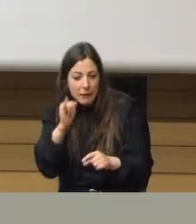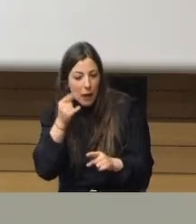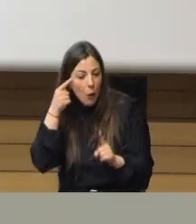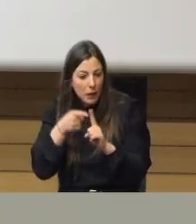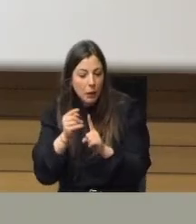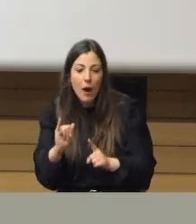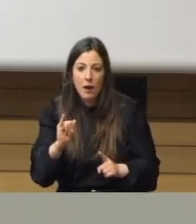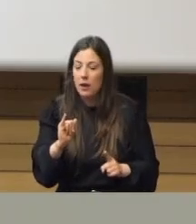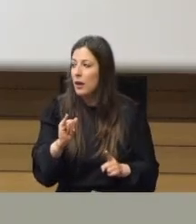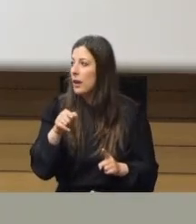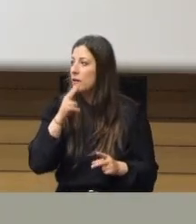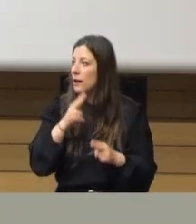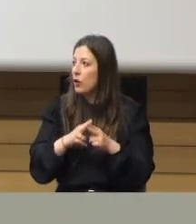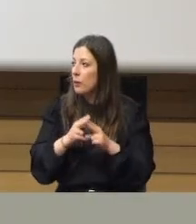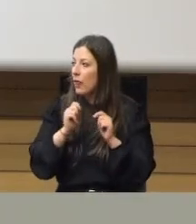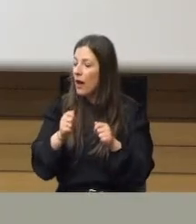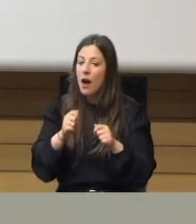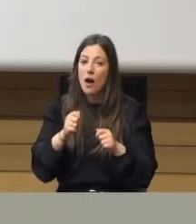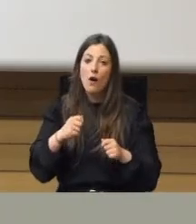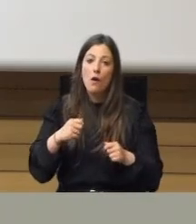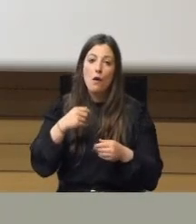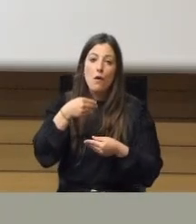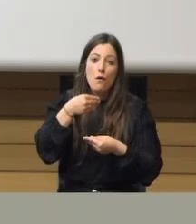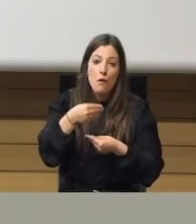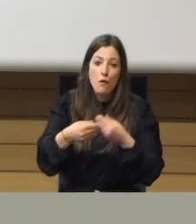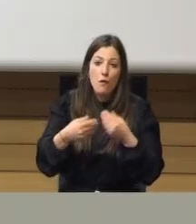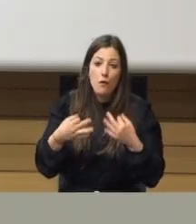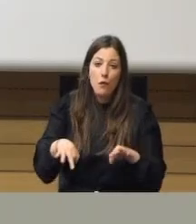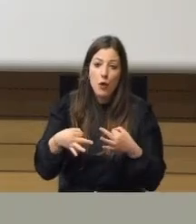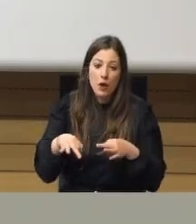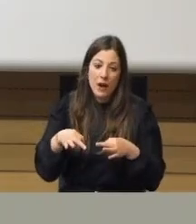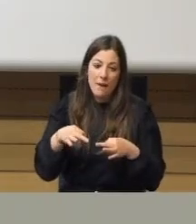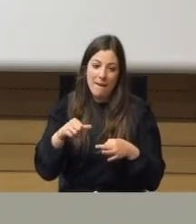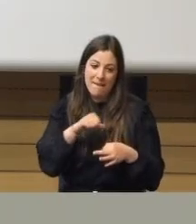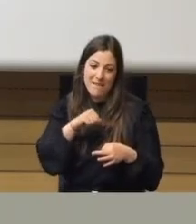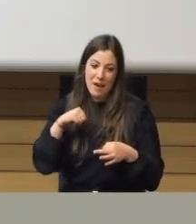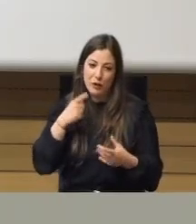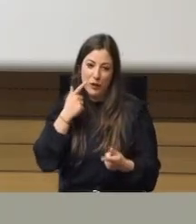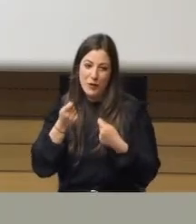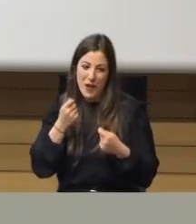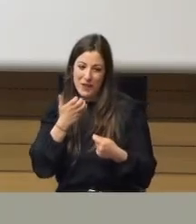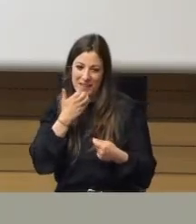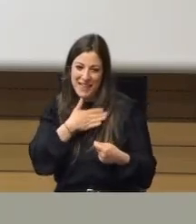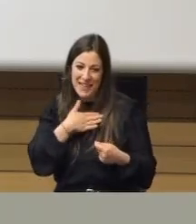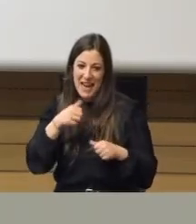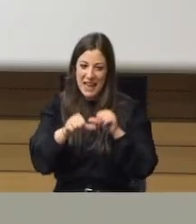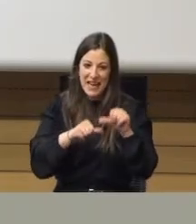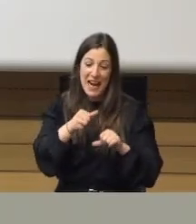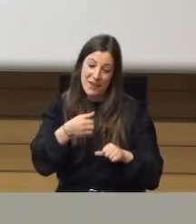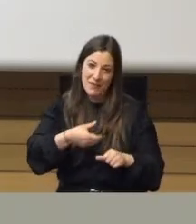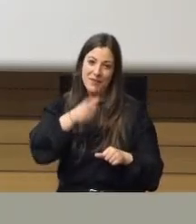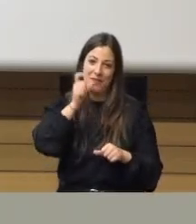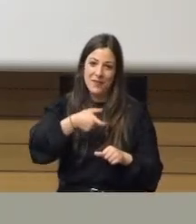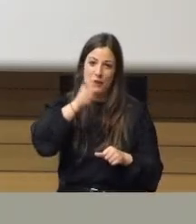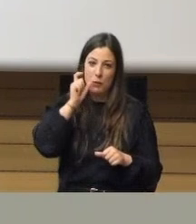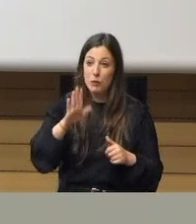llamamos funcional autorregulado, ¿no? Porque si no sale y no quiere ligar, pues no toma chupitos. Bien, pero el que nos interesaba mucho